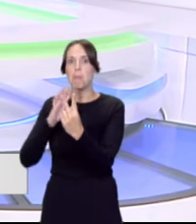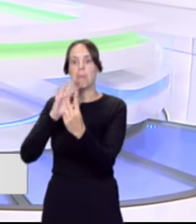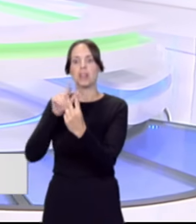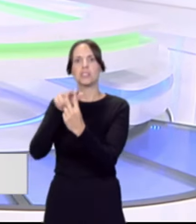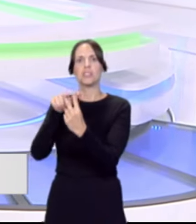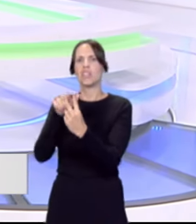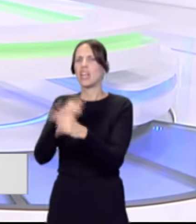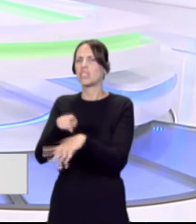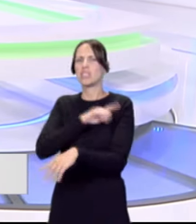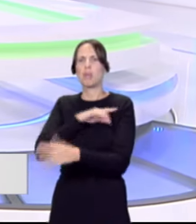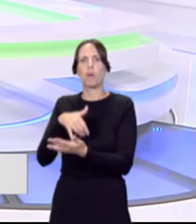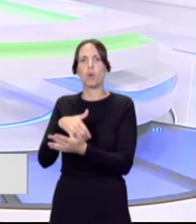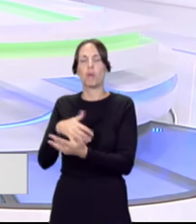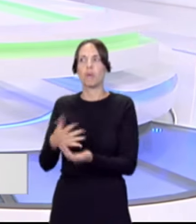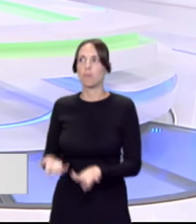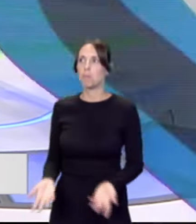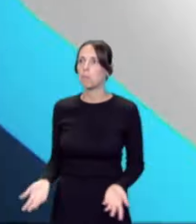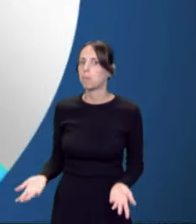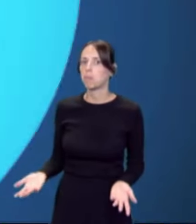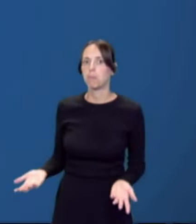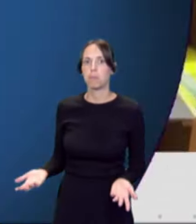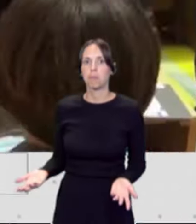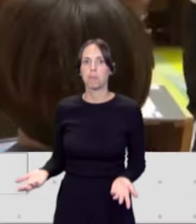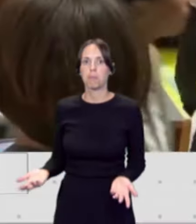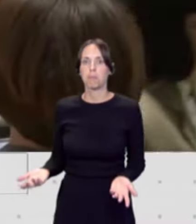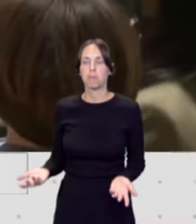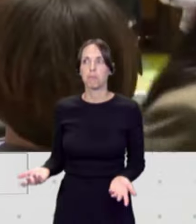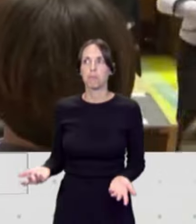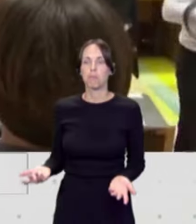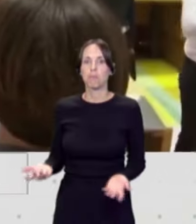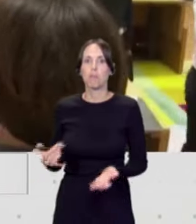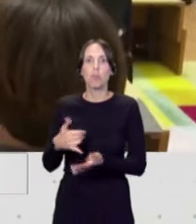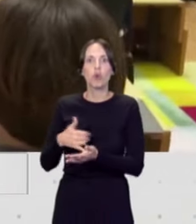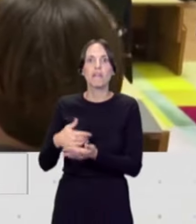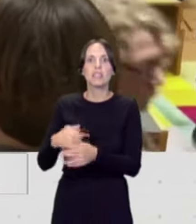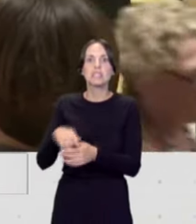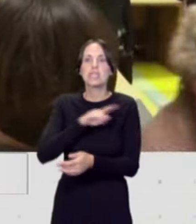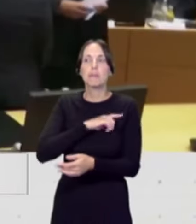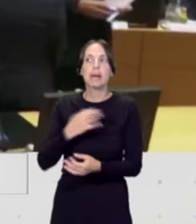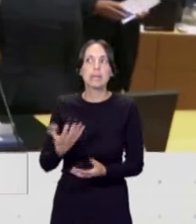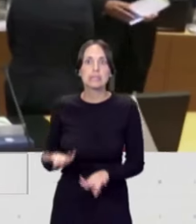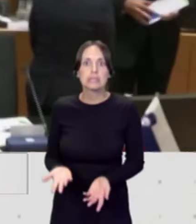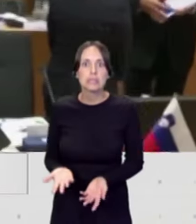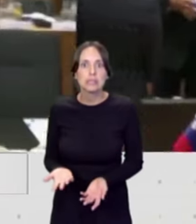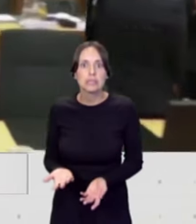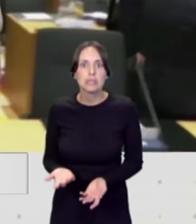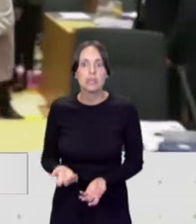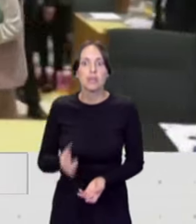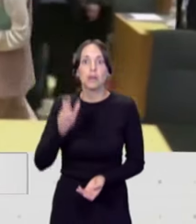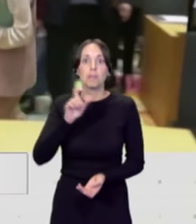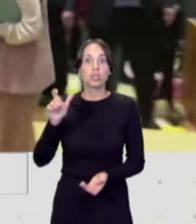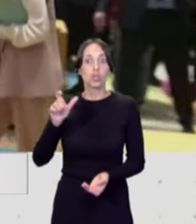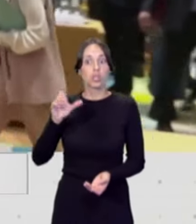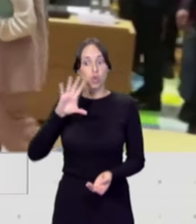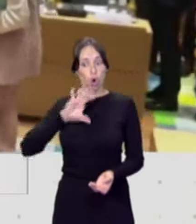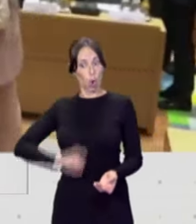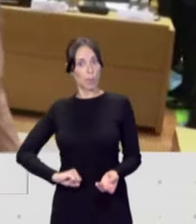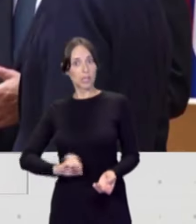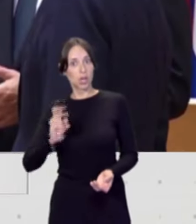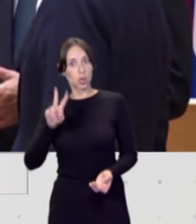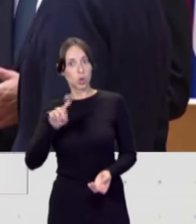extrema vulnerabilidad. Pues tendrán que averiguar cuál era la extrema vulnerabilidad, que no eran a lo mejor personas completas, que a lo mejor en